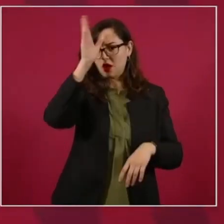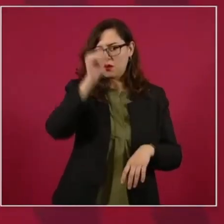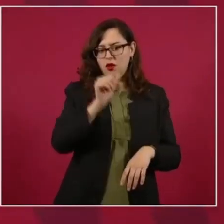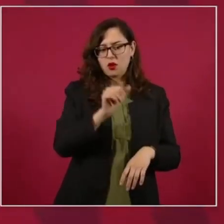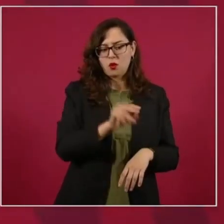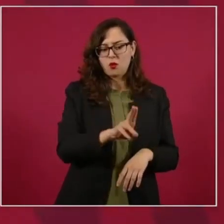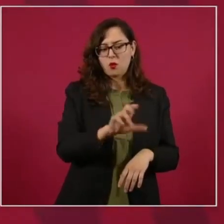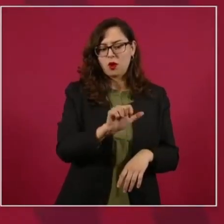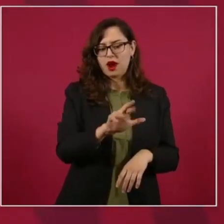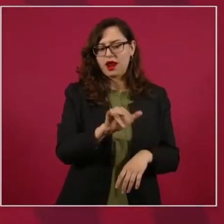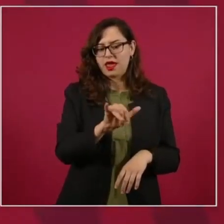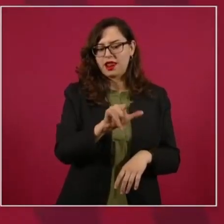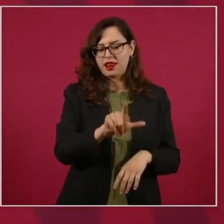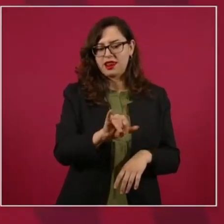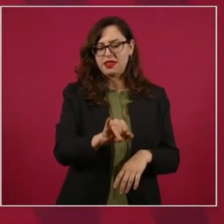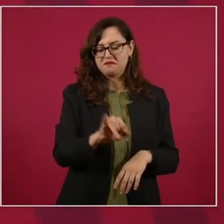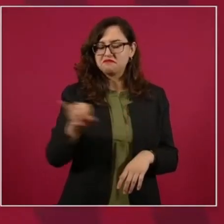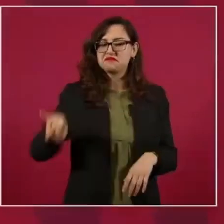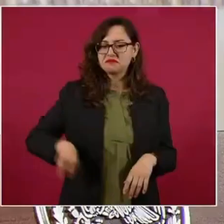Bucareli.